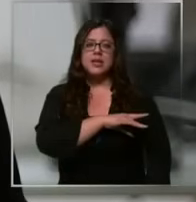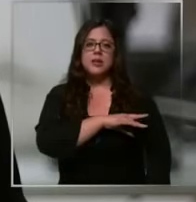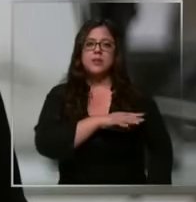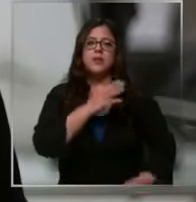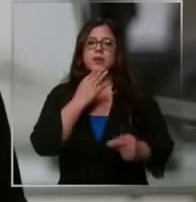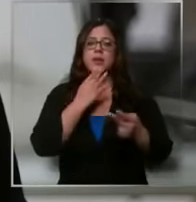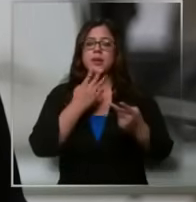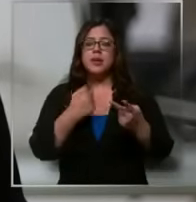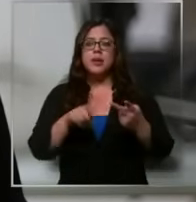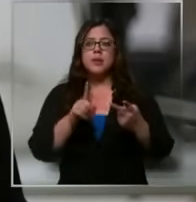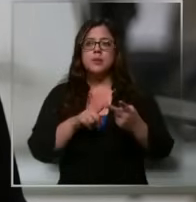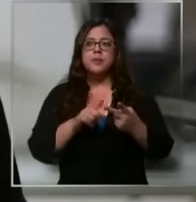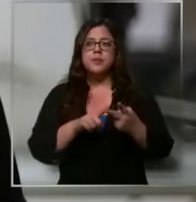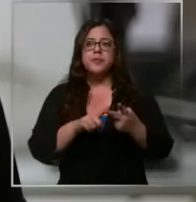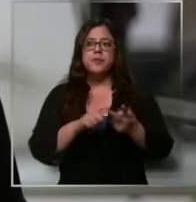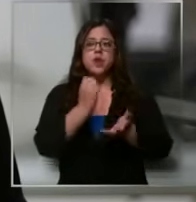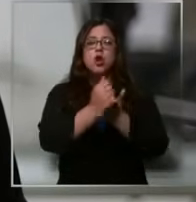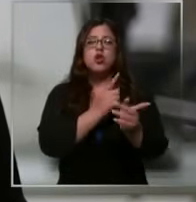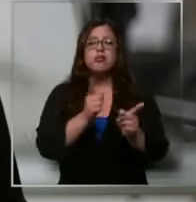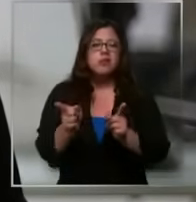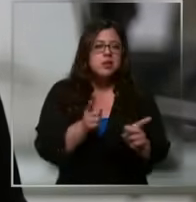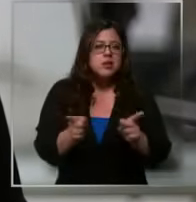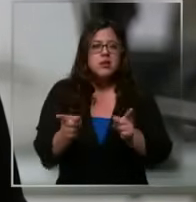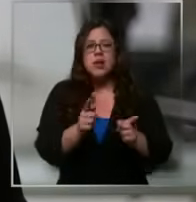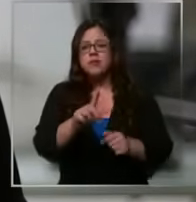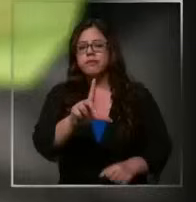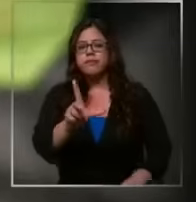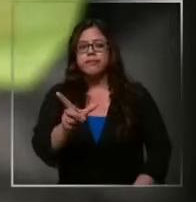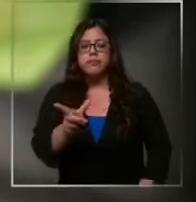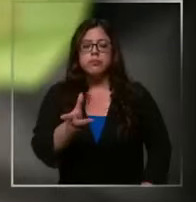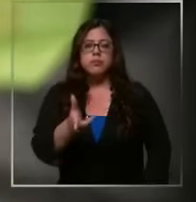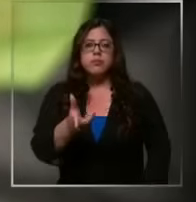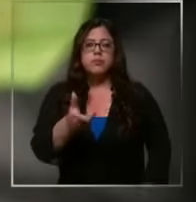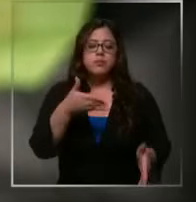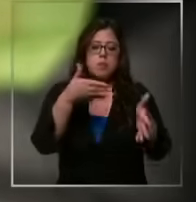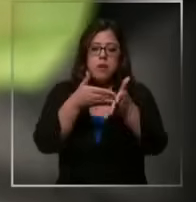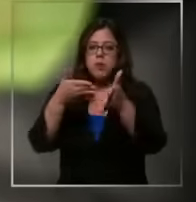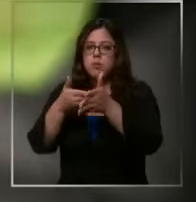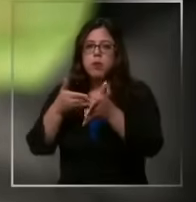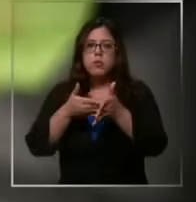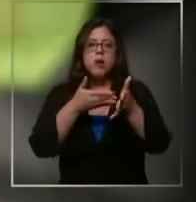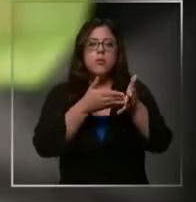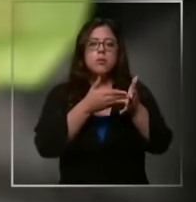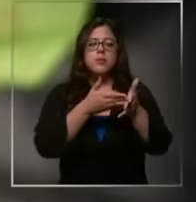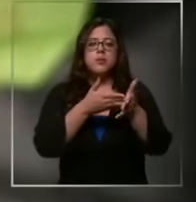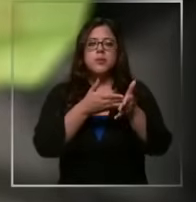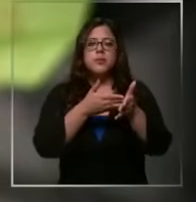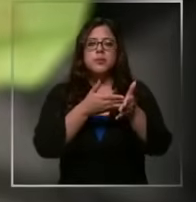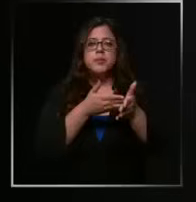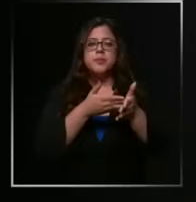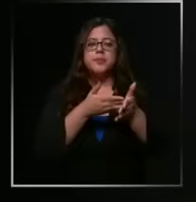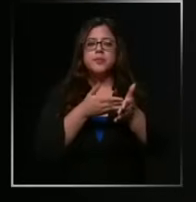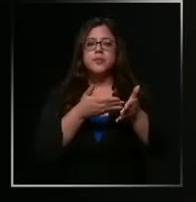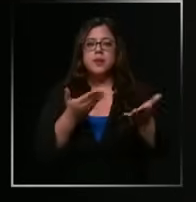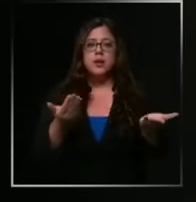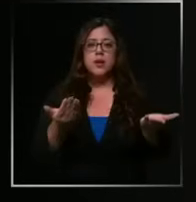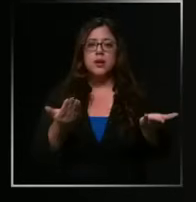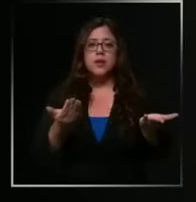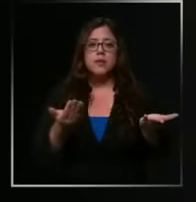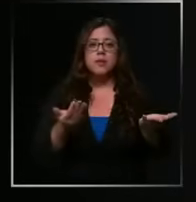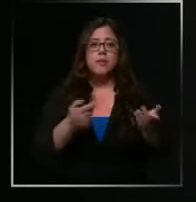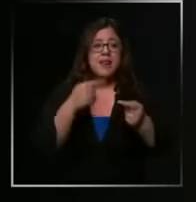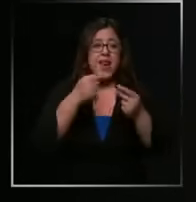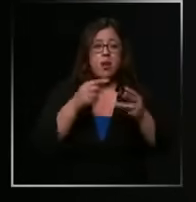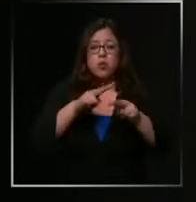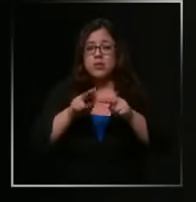segundo lugar, todos los trámites burocráticos, los obstáculos que teníamos constantemente en cada trámite que